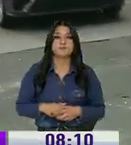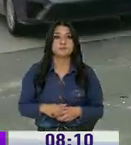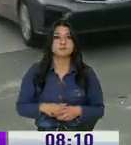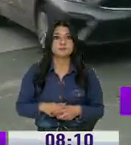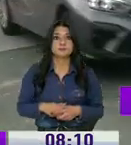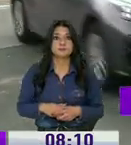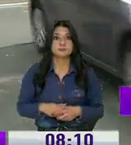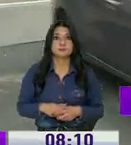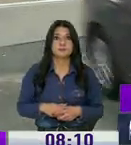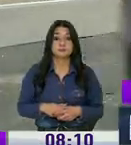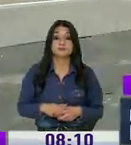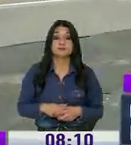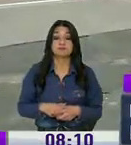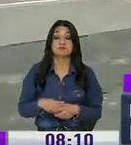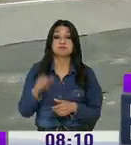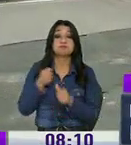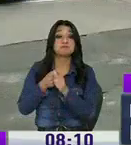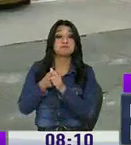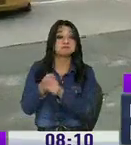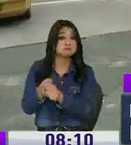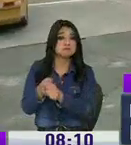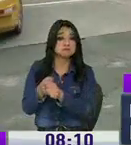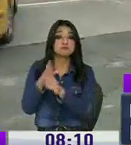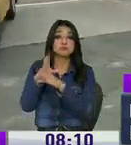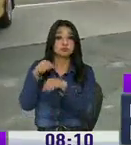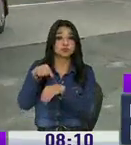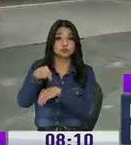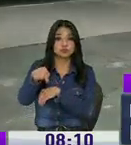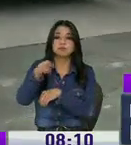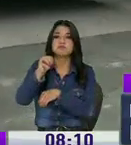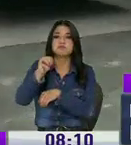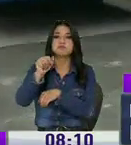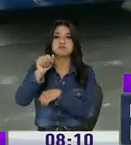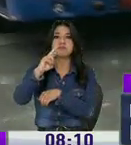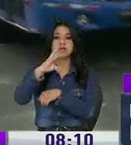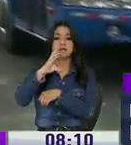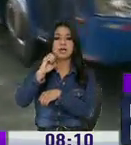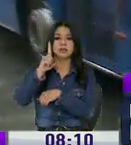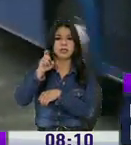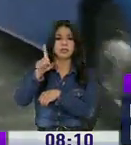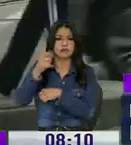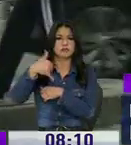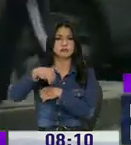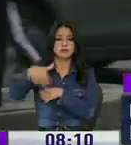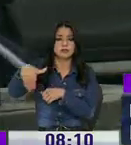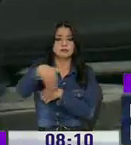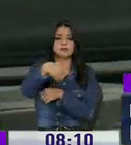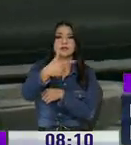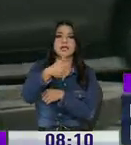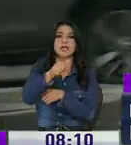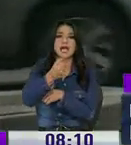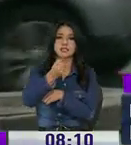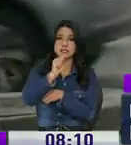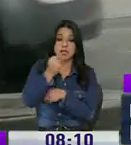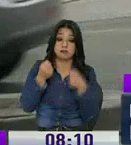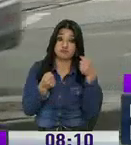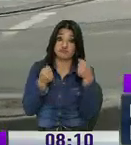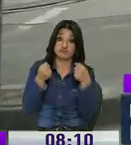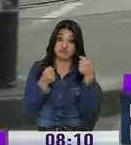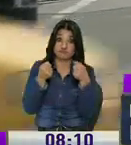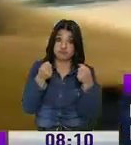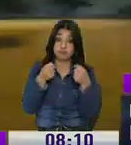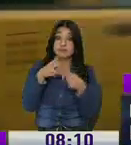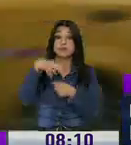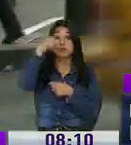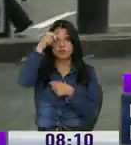corredor suroccidental podrá circular de manera normal por la calle Mercadillo y la avenida La Gasca. Los vehículos particulares que circulen en